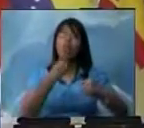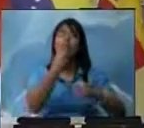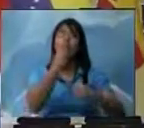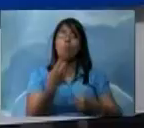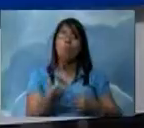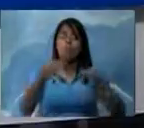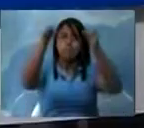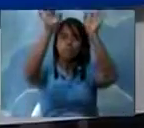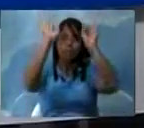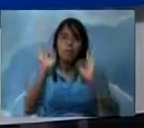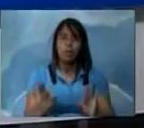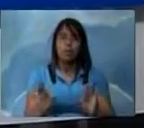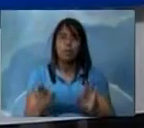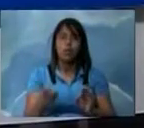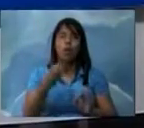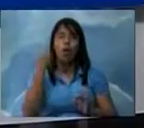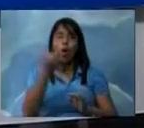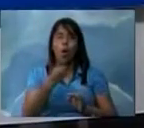demasiado gordote.